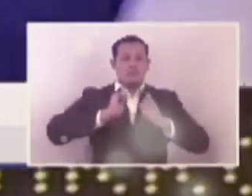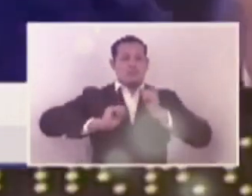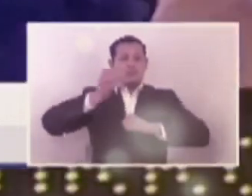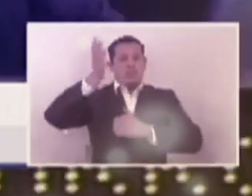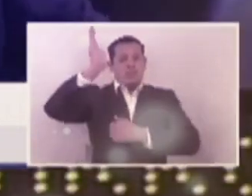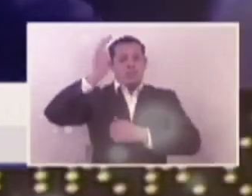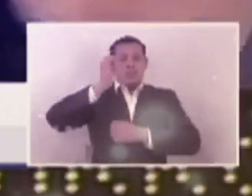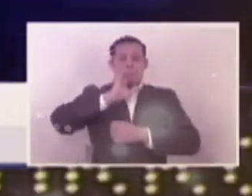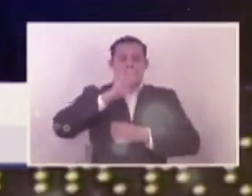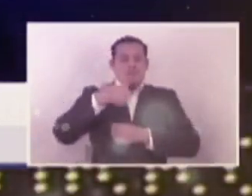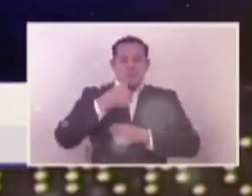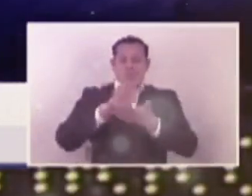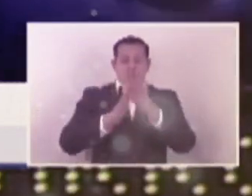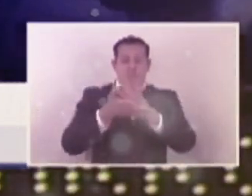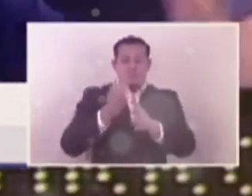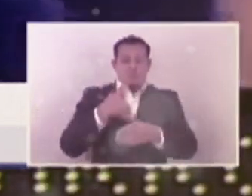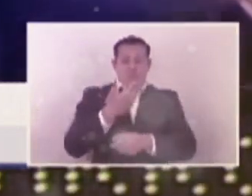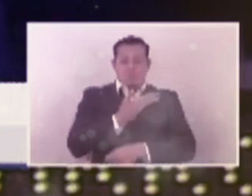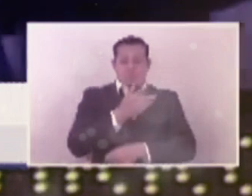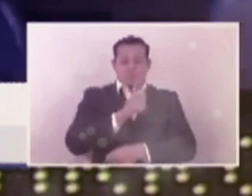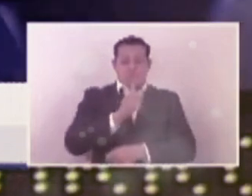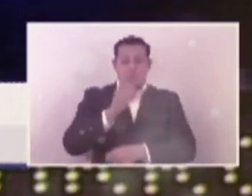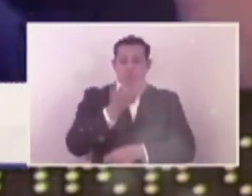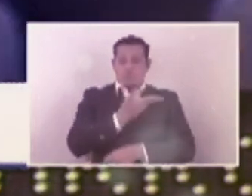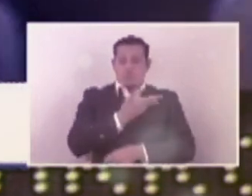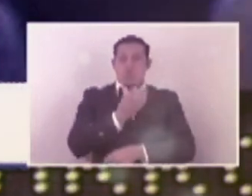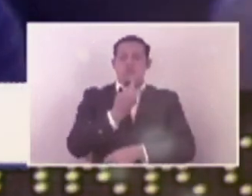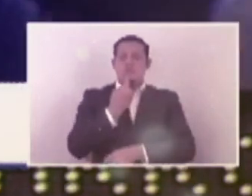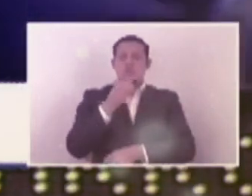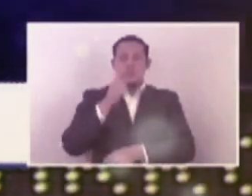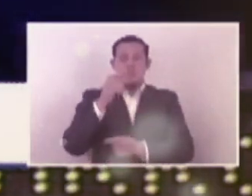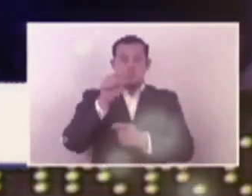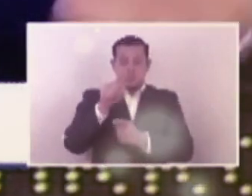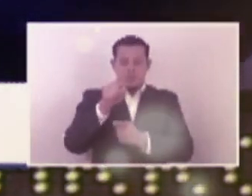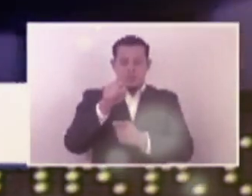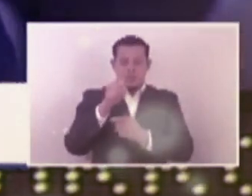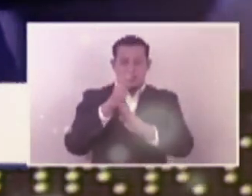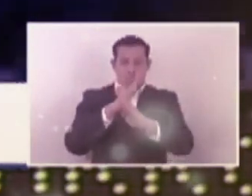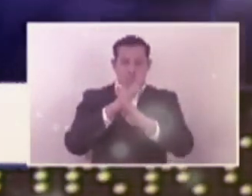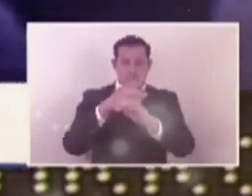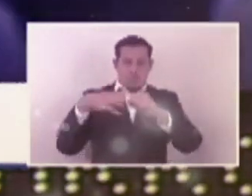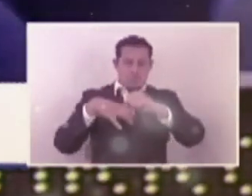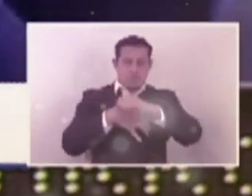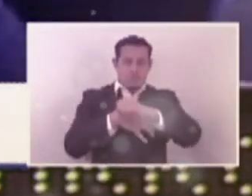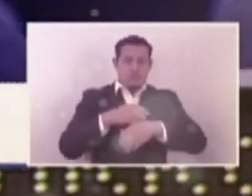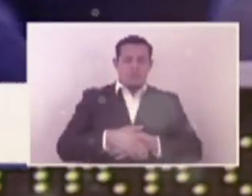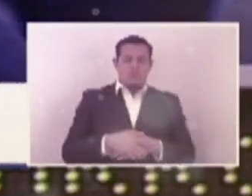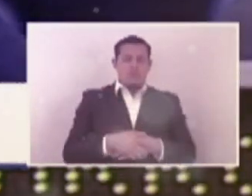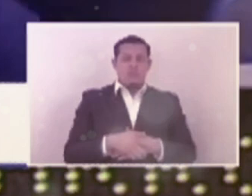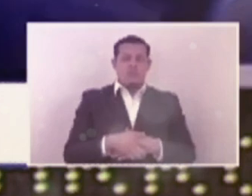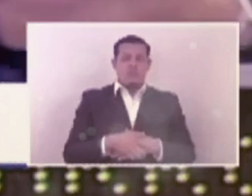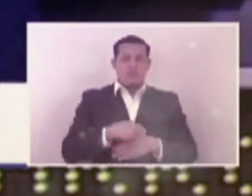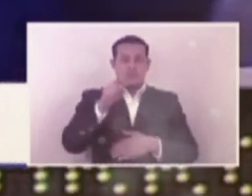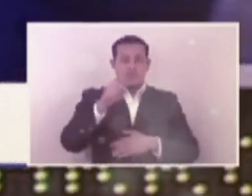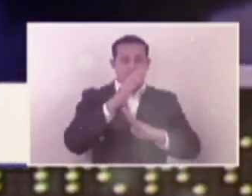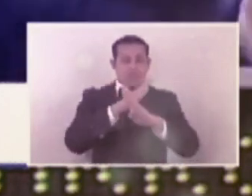retórica? Yo no he hecho nada. Ay, culpen a los que sean. Sí, pero usted defiende corruptos.